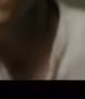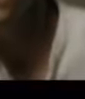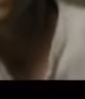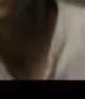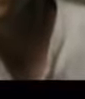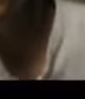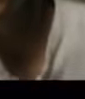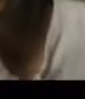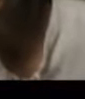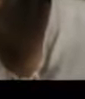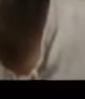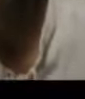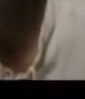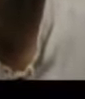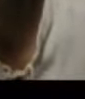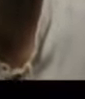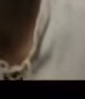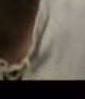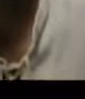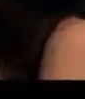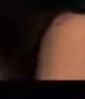latiendo.